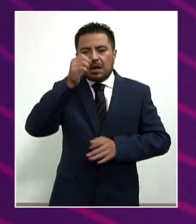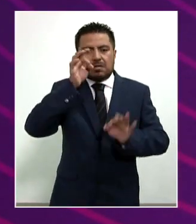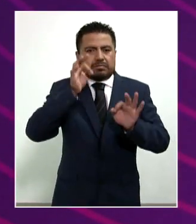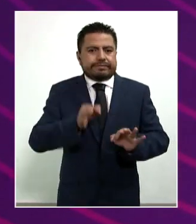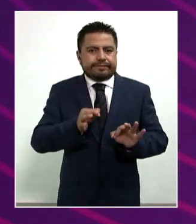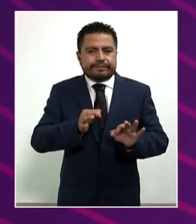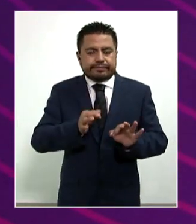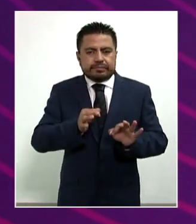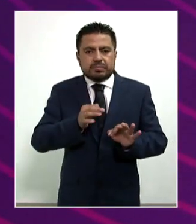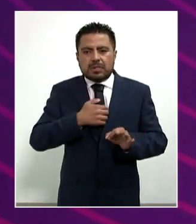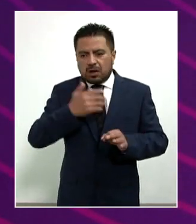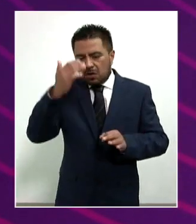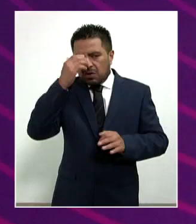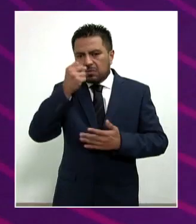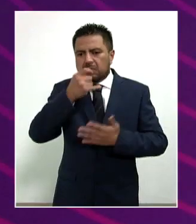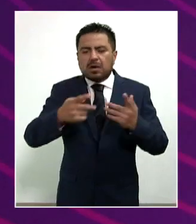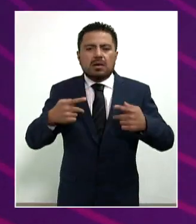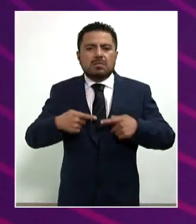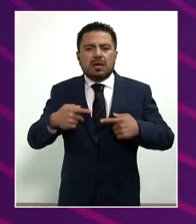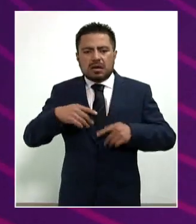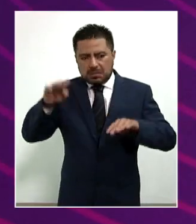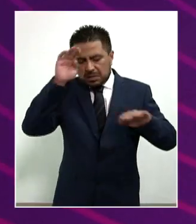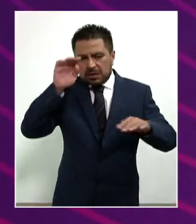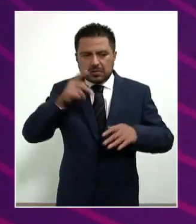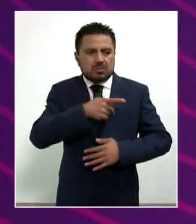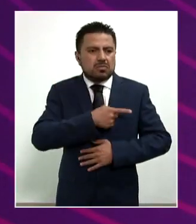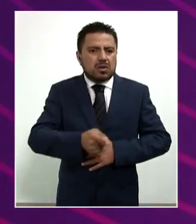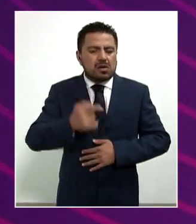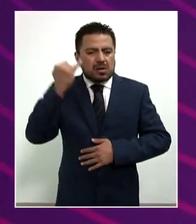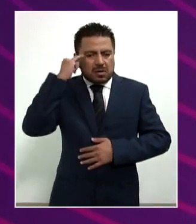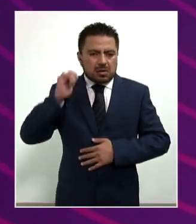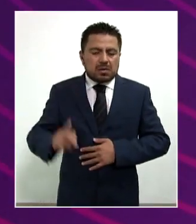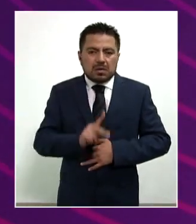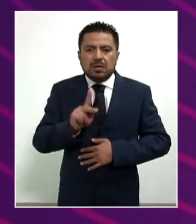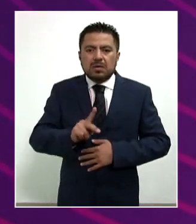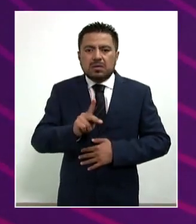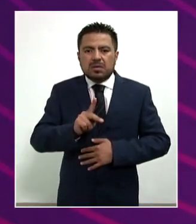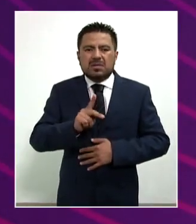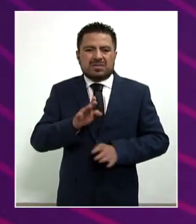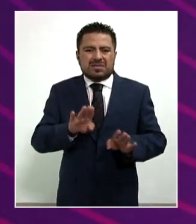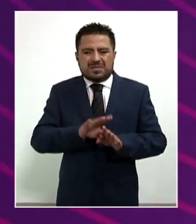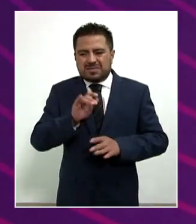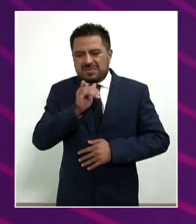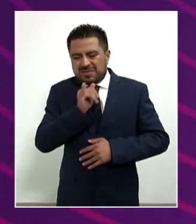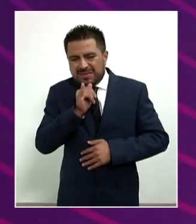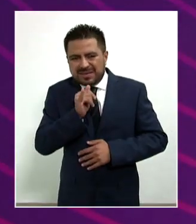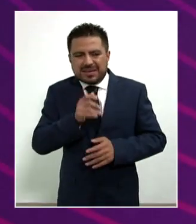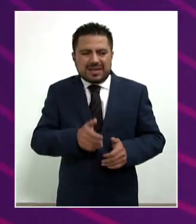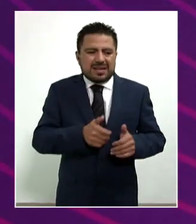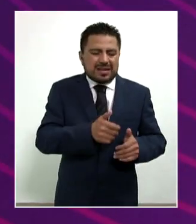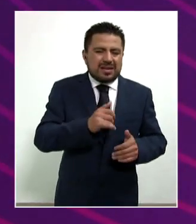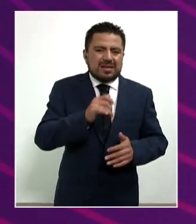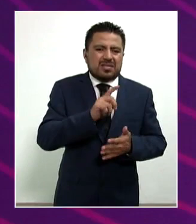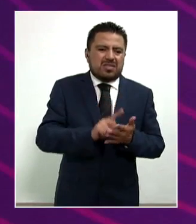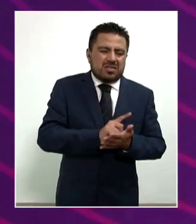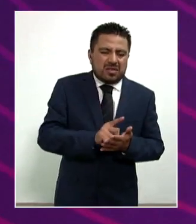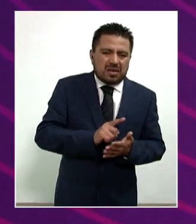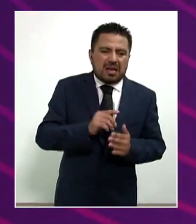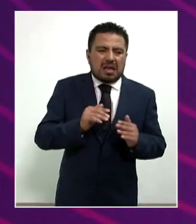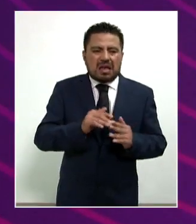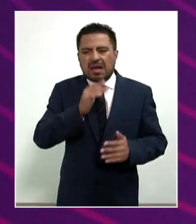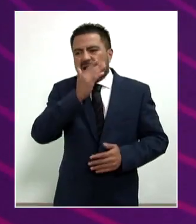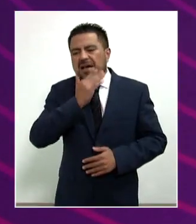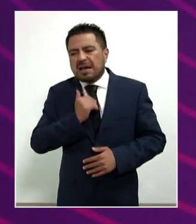reales. Yo conozco mucha gente que piensa en pobreza y piensa en el indigente por 8, drogado, sin casa,